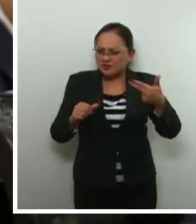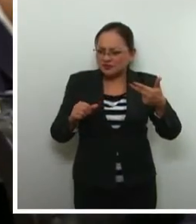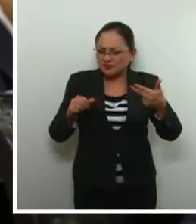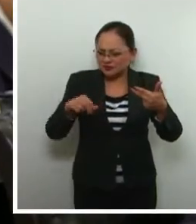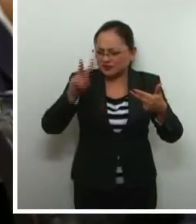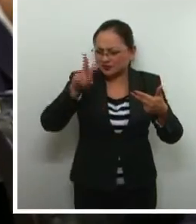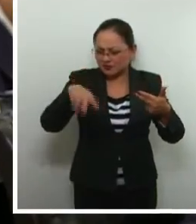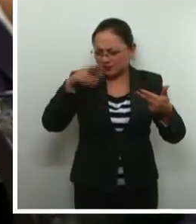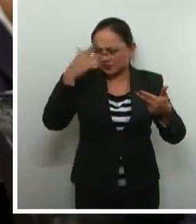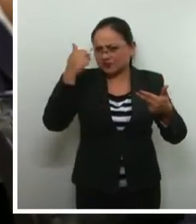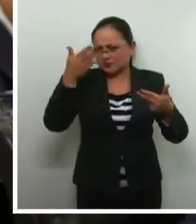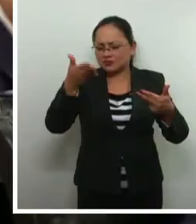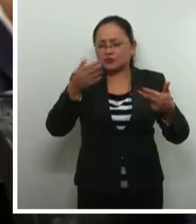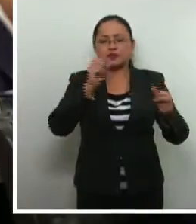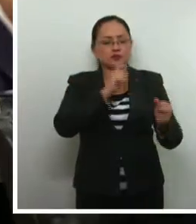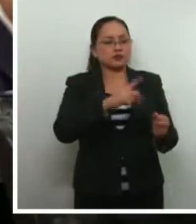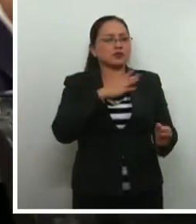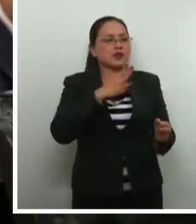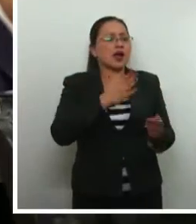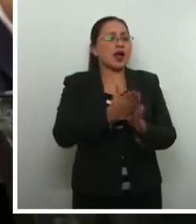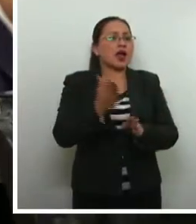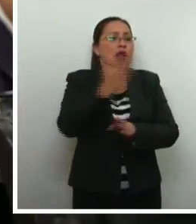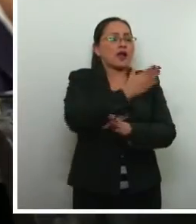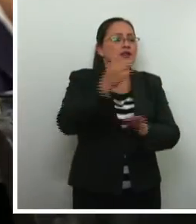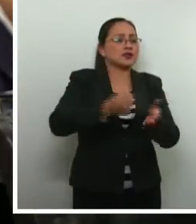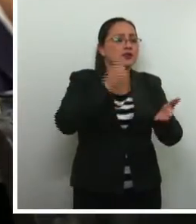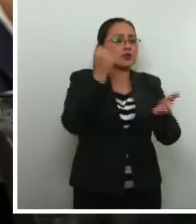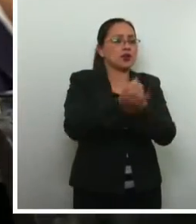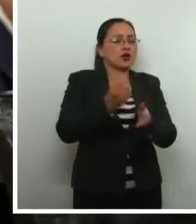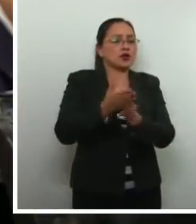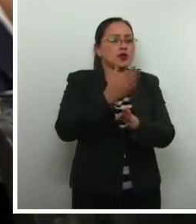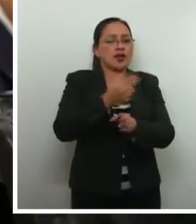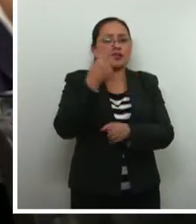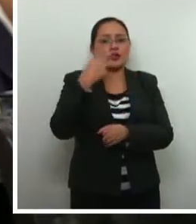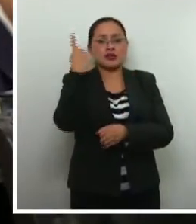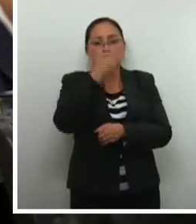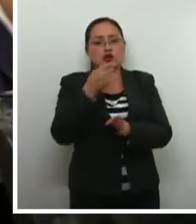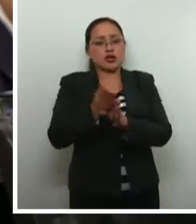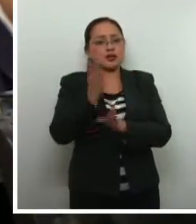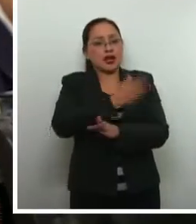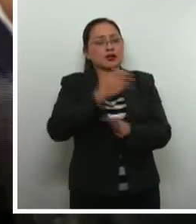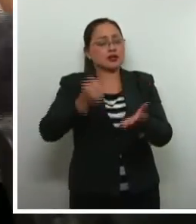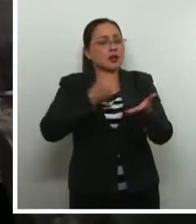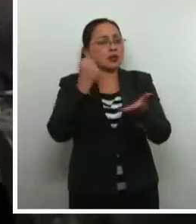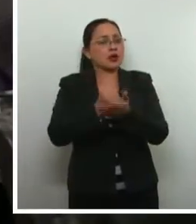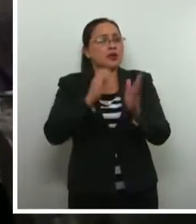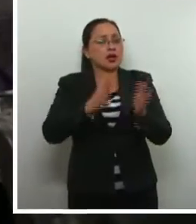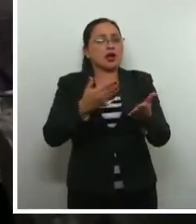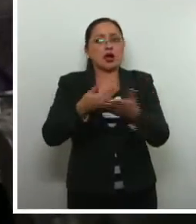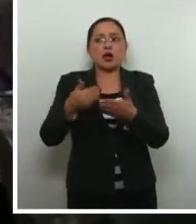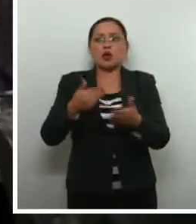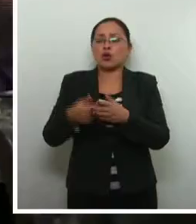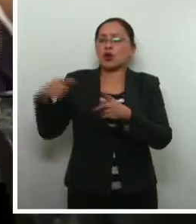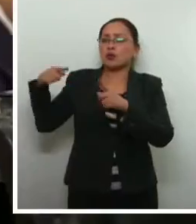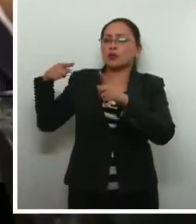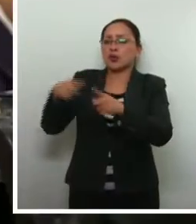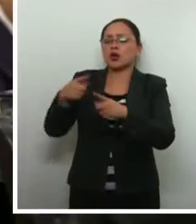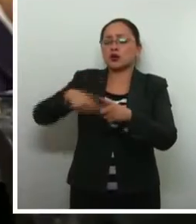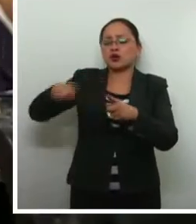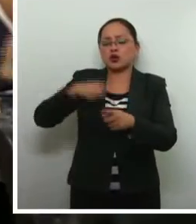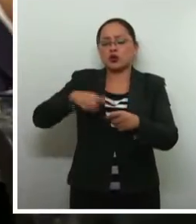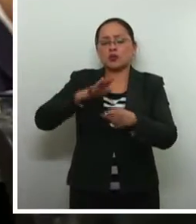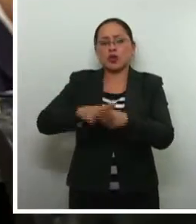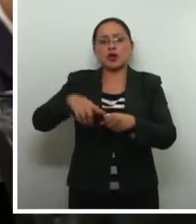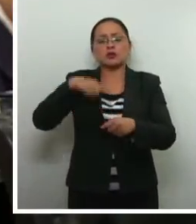mal, resulta que ya había sido aprobado hacía 3 horas. ¿Qué sentido tiene que estemos